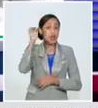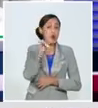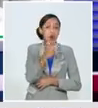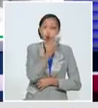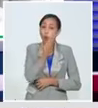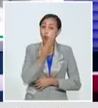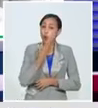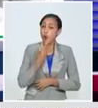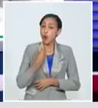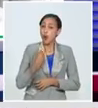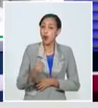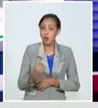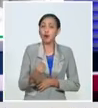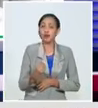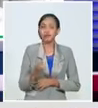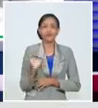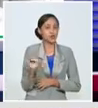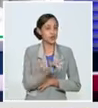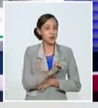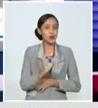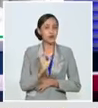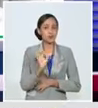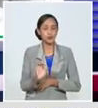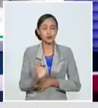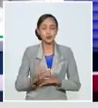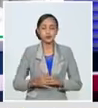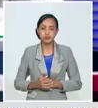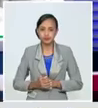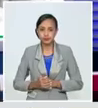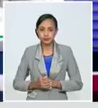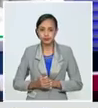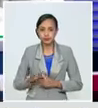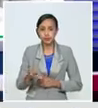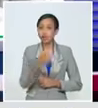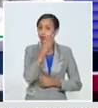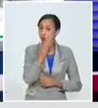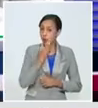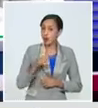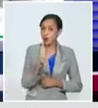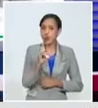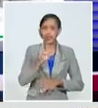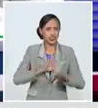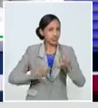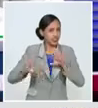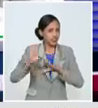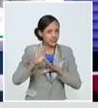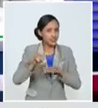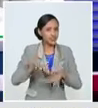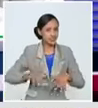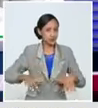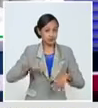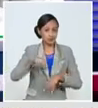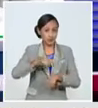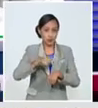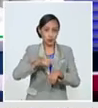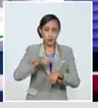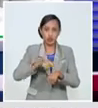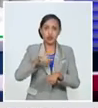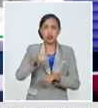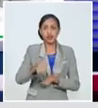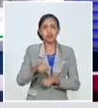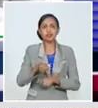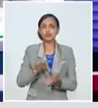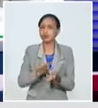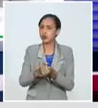un joven de su tiempo. A estos jóvenes de su tiempo que hoy, desde la vanguardia, continúan haciendo historia en